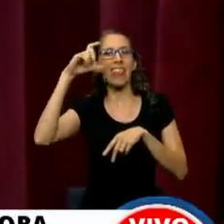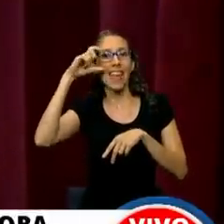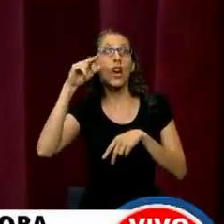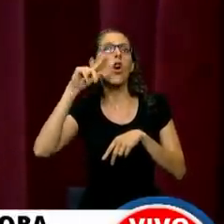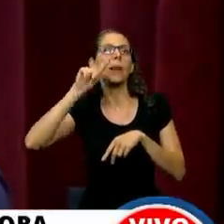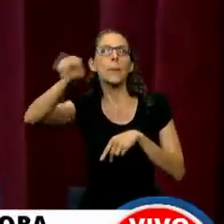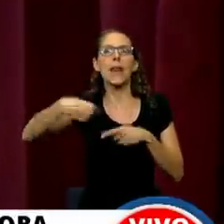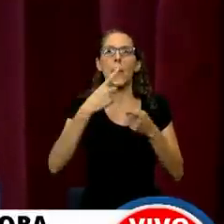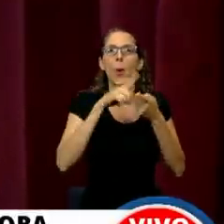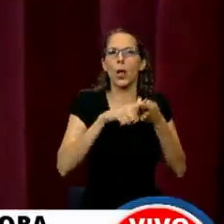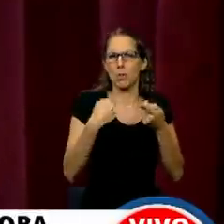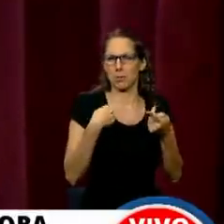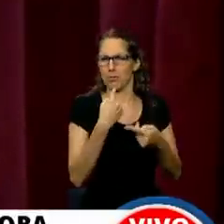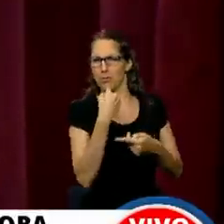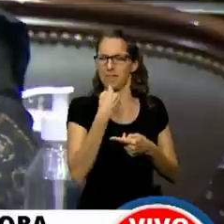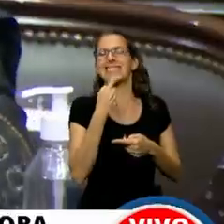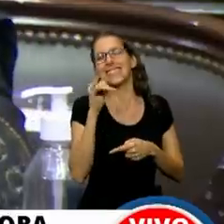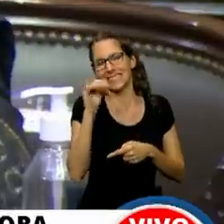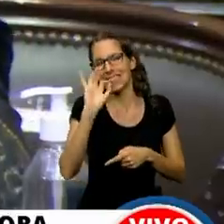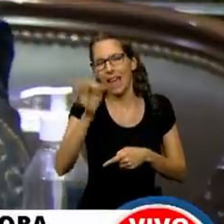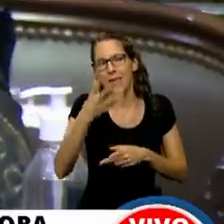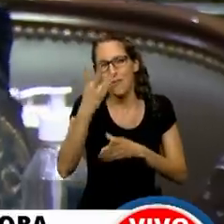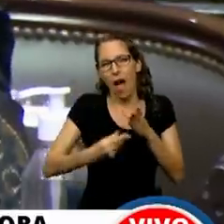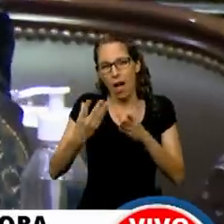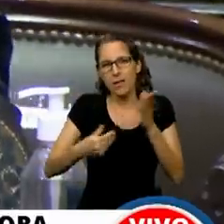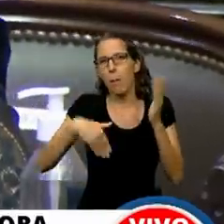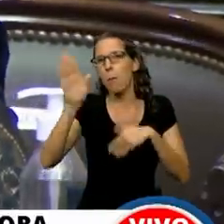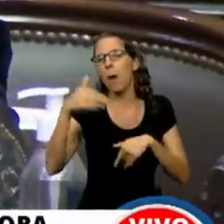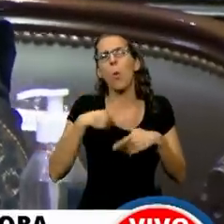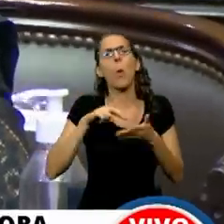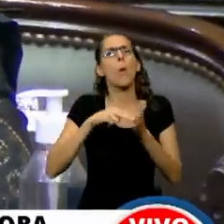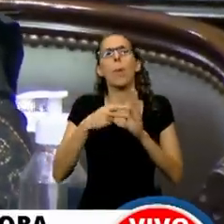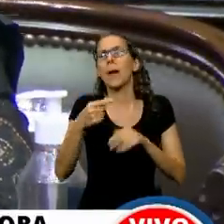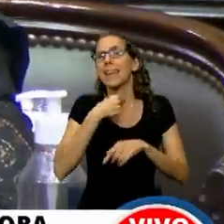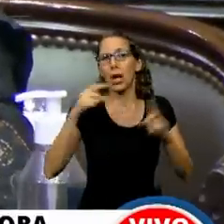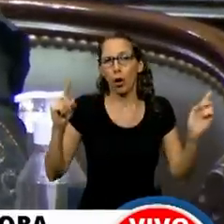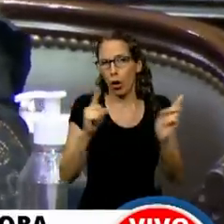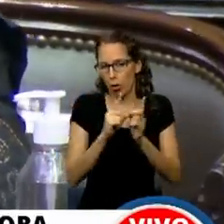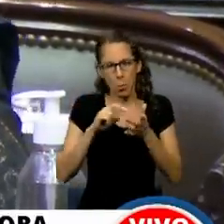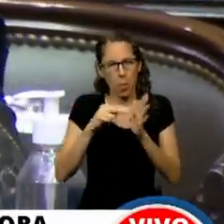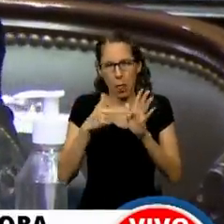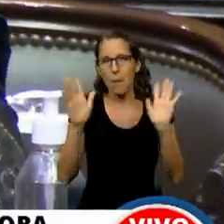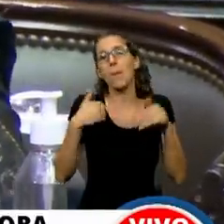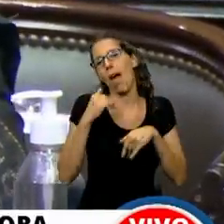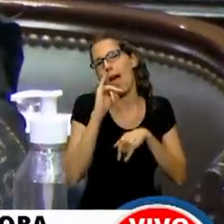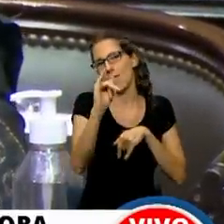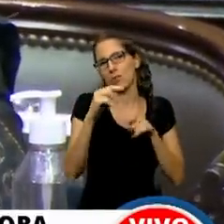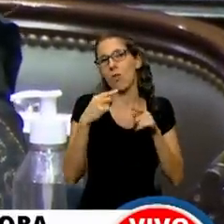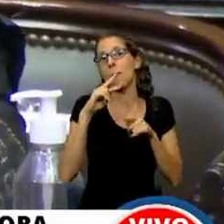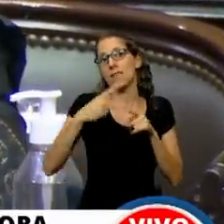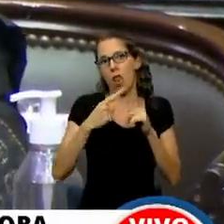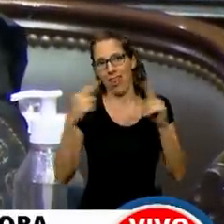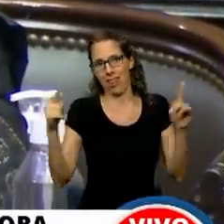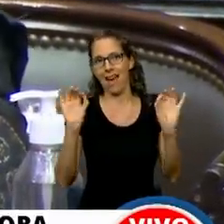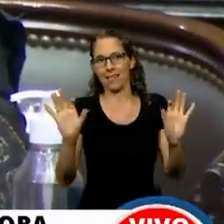con todo respeto se lo aclaraba me molesta si me quiere decir gaby brawer también bien bueno muchas gracias por